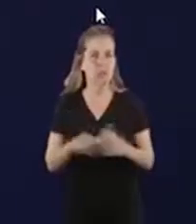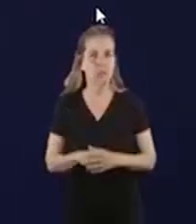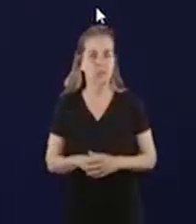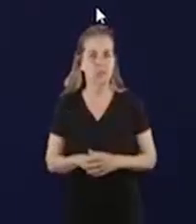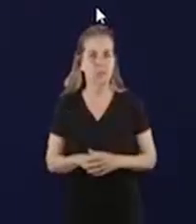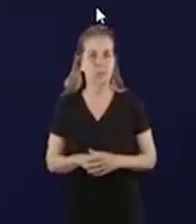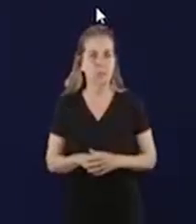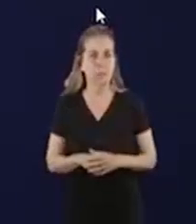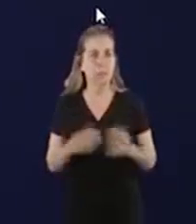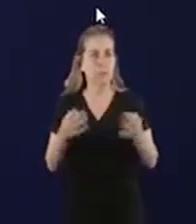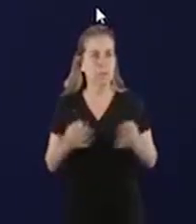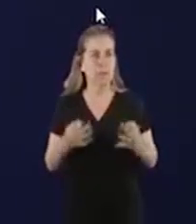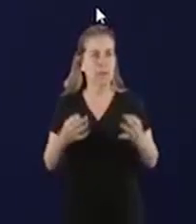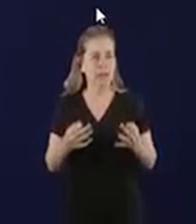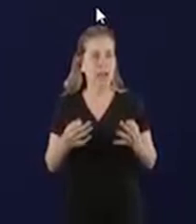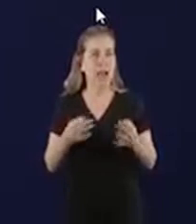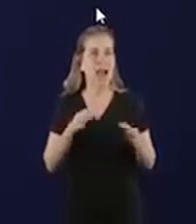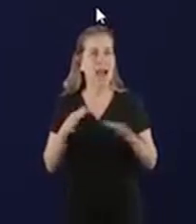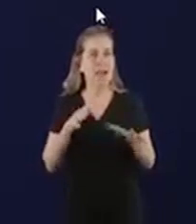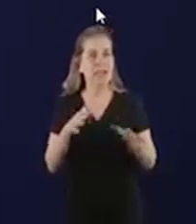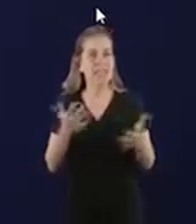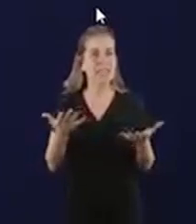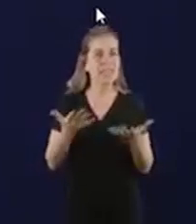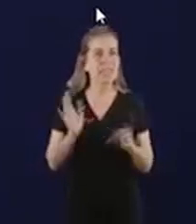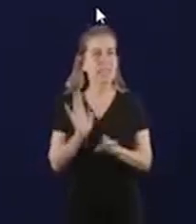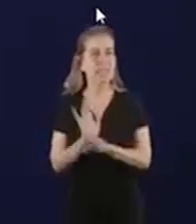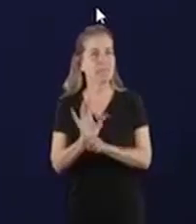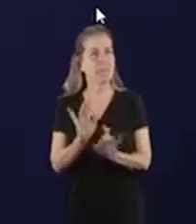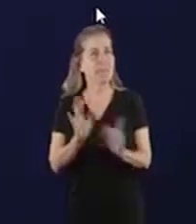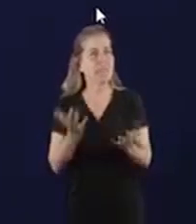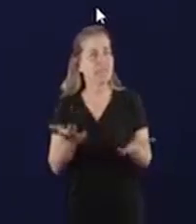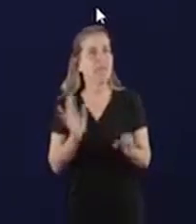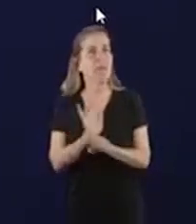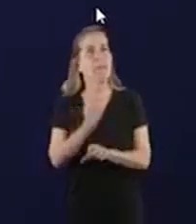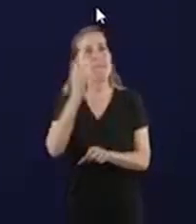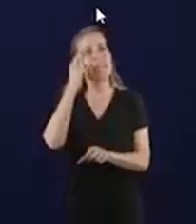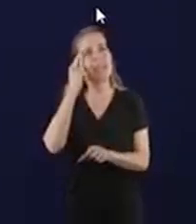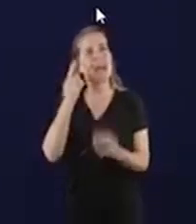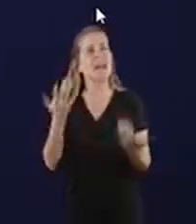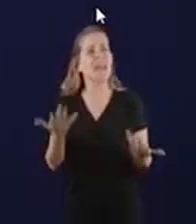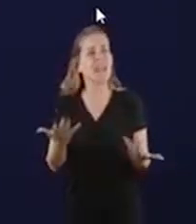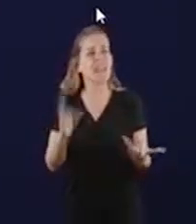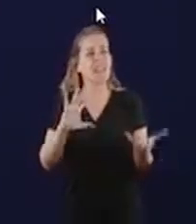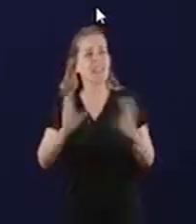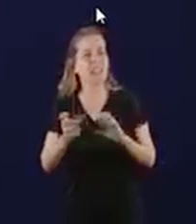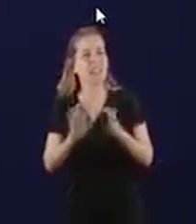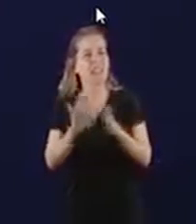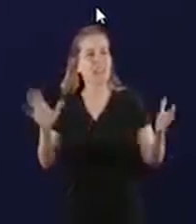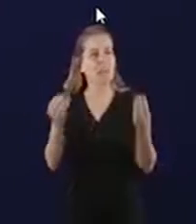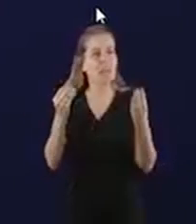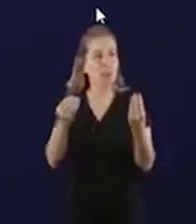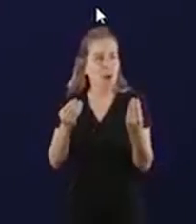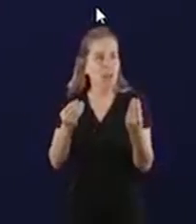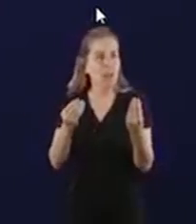nos cuesta a veces comprender algunas cuestiones que van en contra de la libertad de en este caso los propios